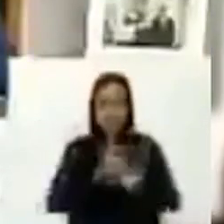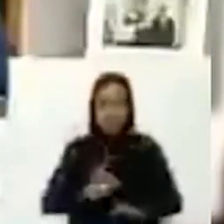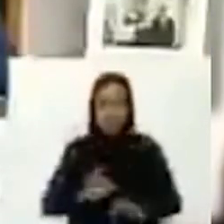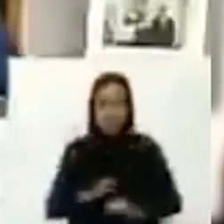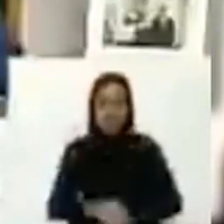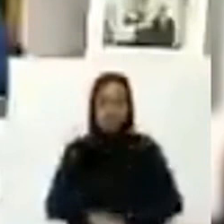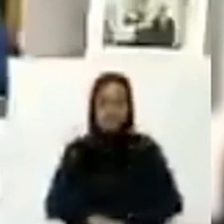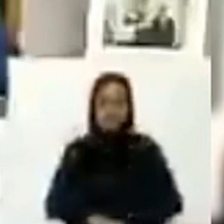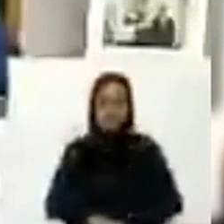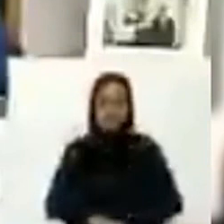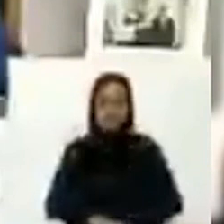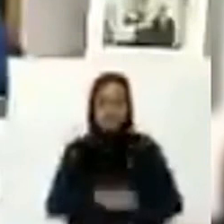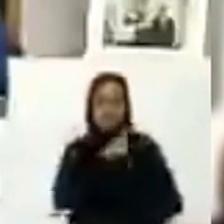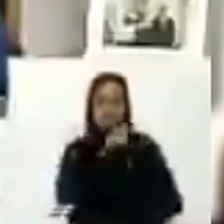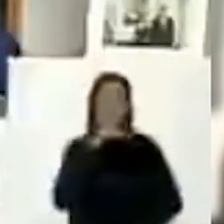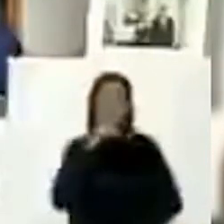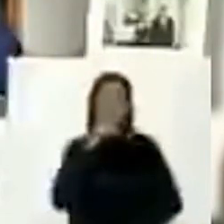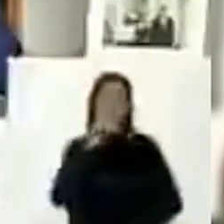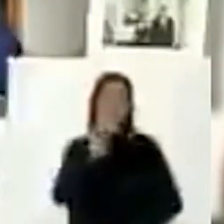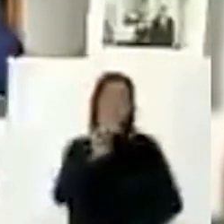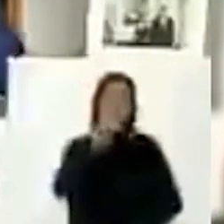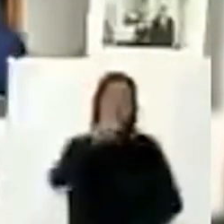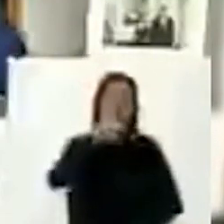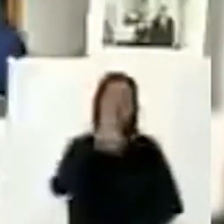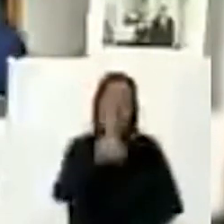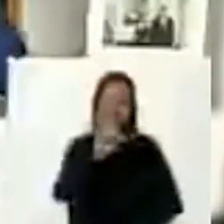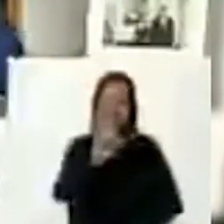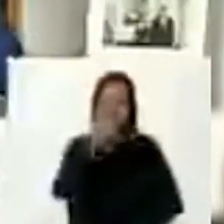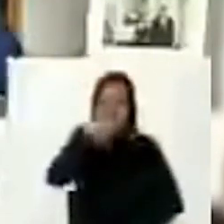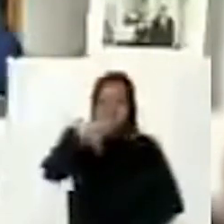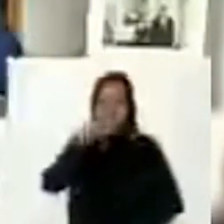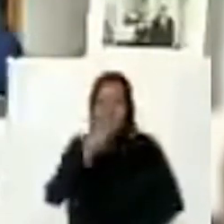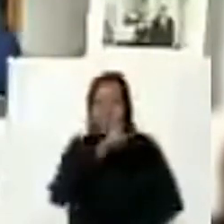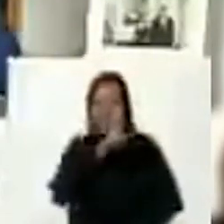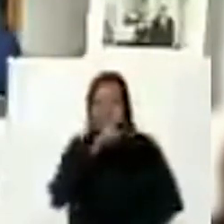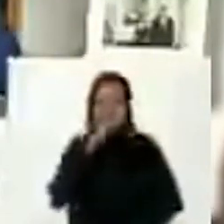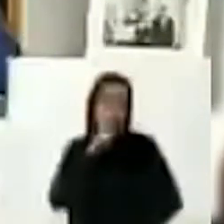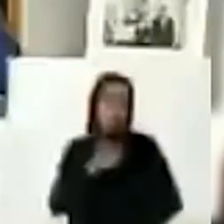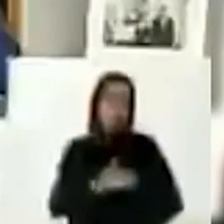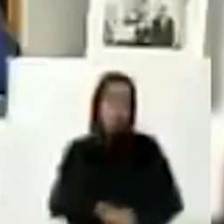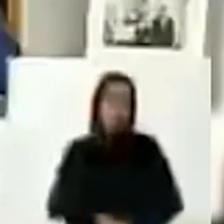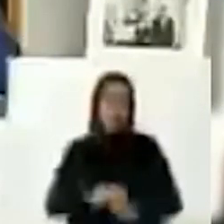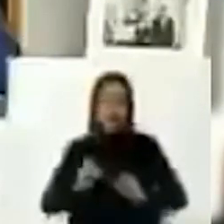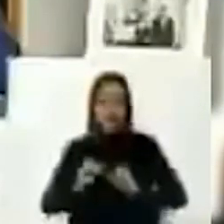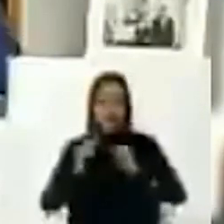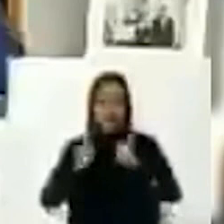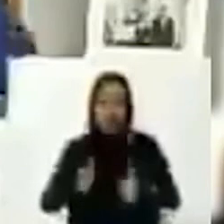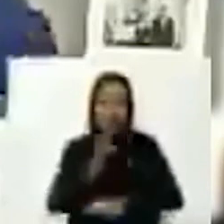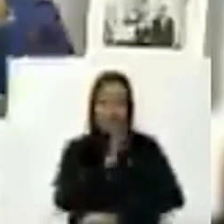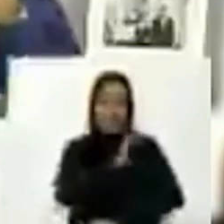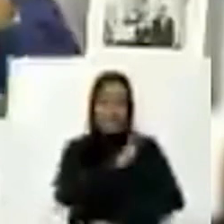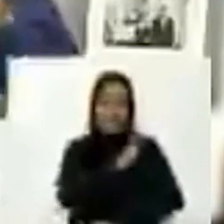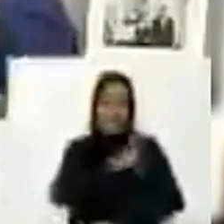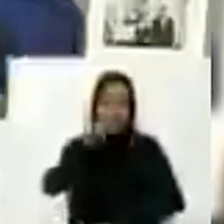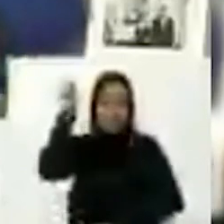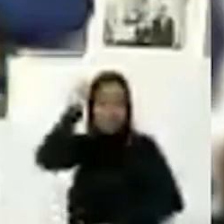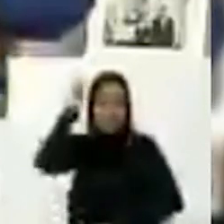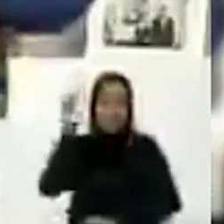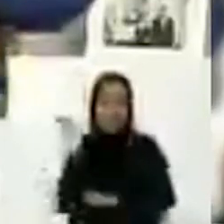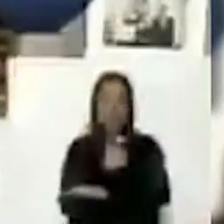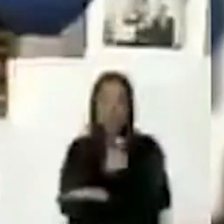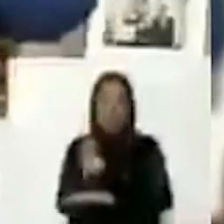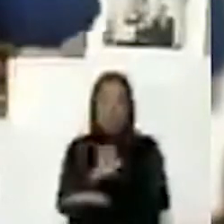andina. De esa no conocíamos mucho. Es una variante que apareció en Chile, Perú, Ecuador y que